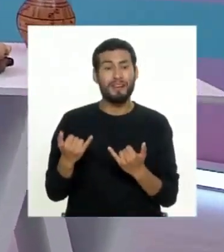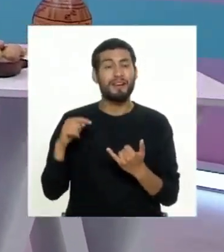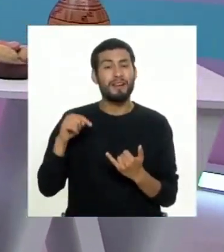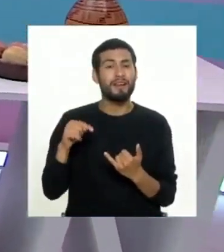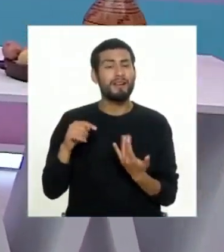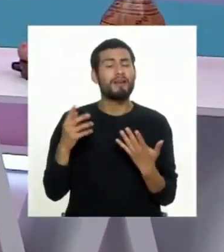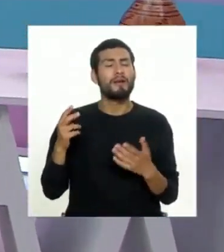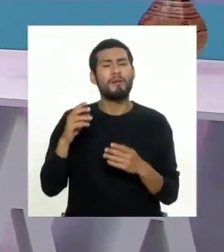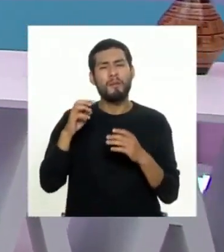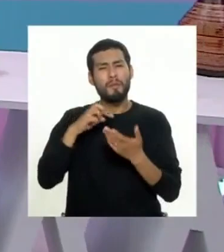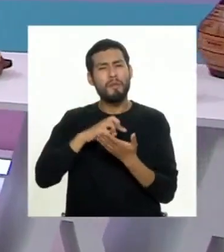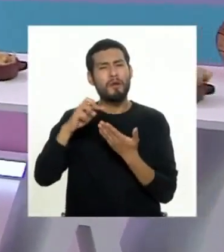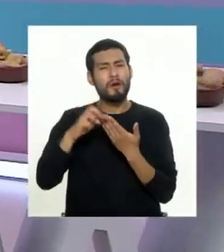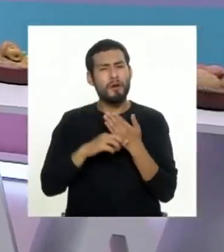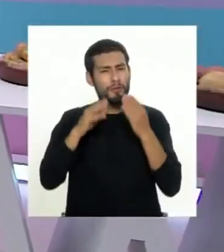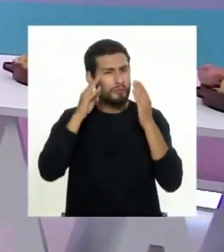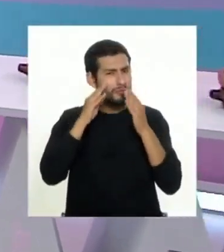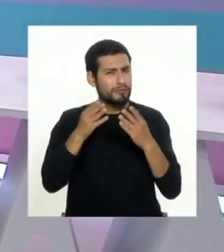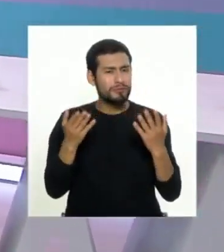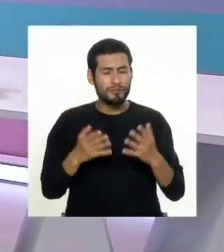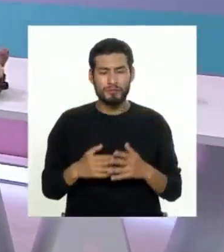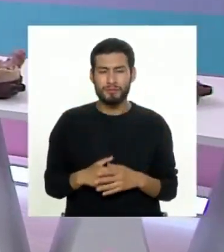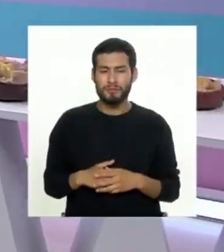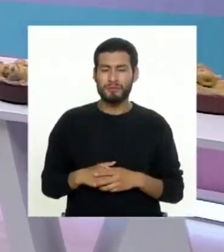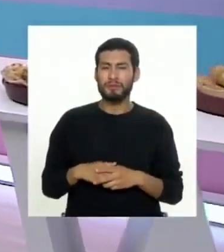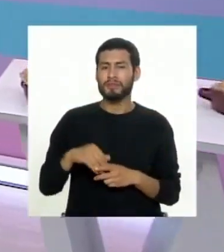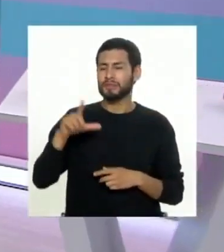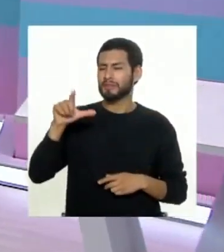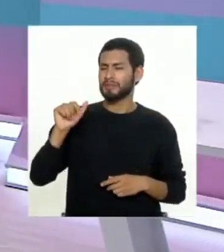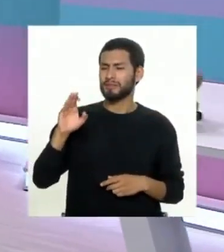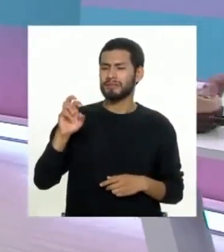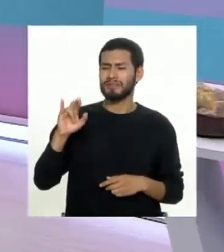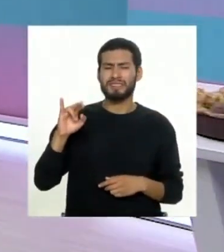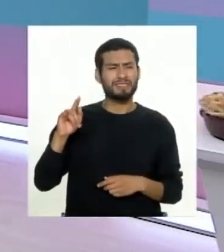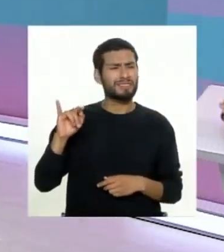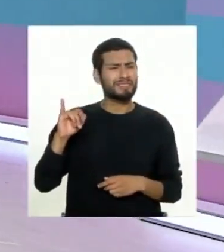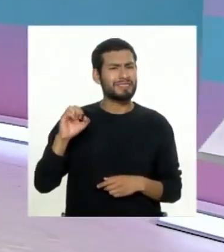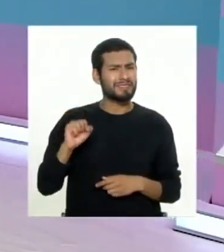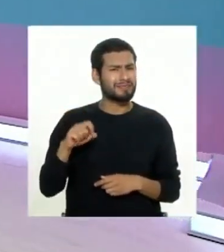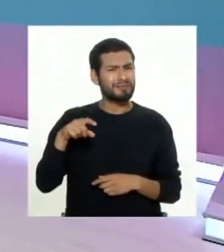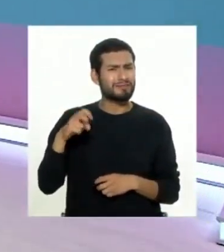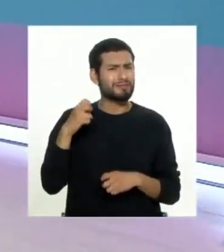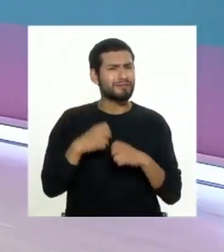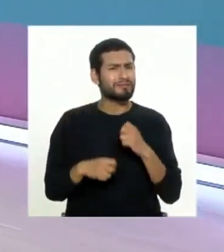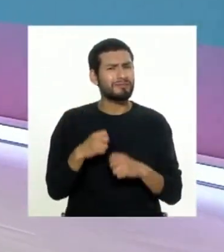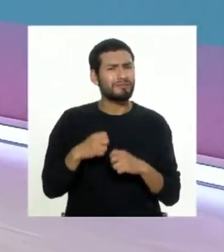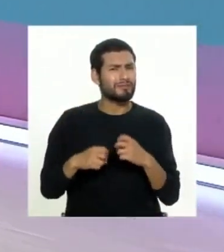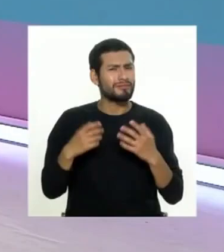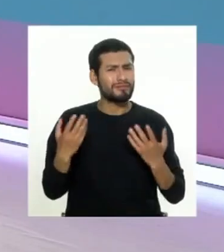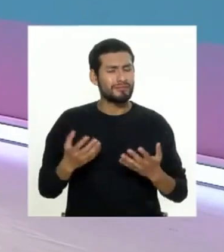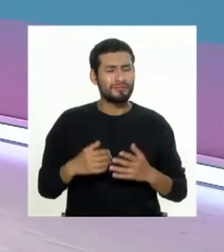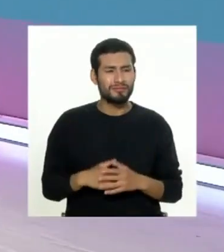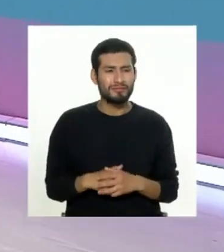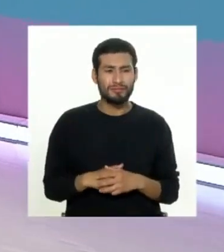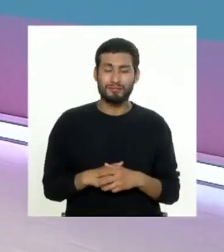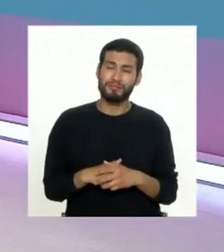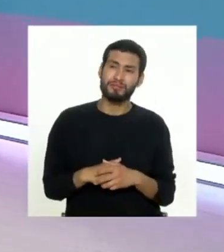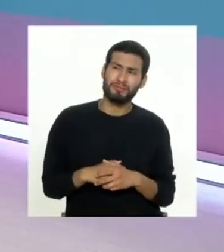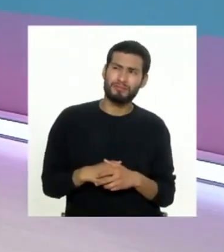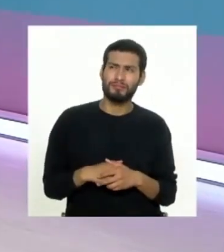programa dedicado a la laberintitis, ¿no? Este problema que de